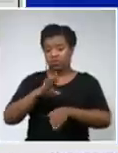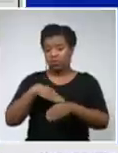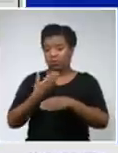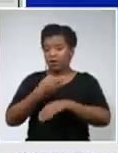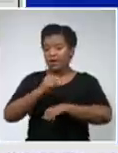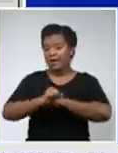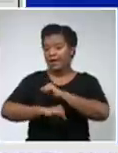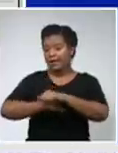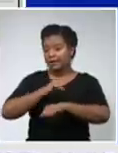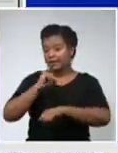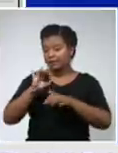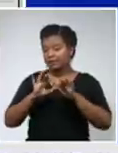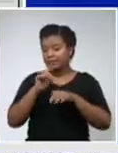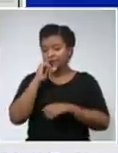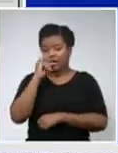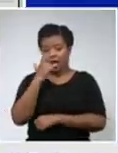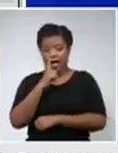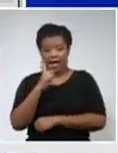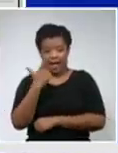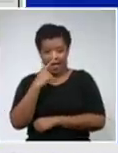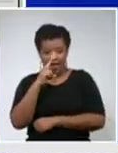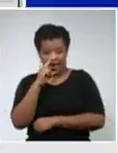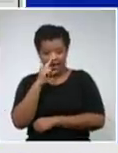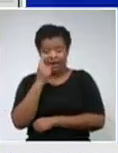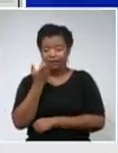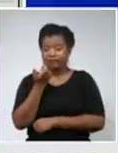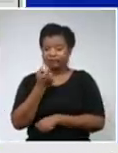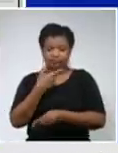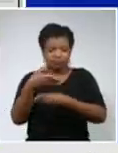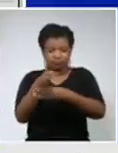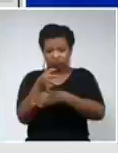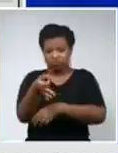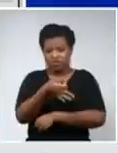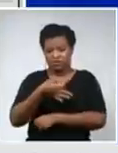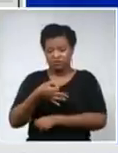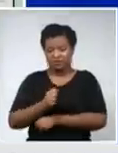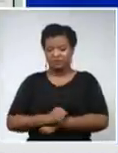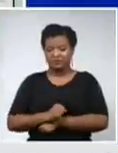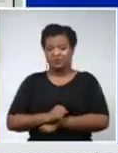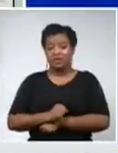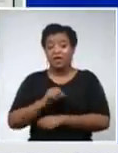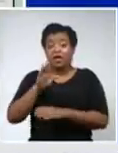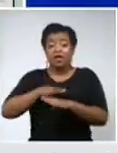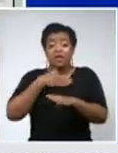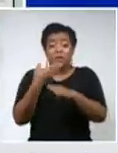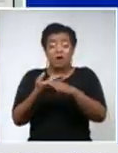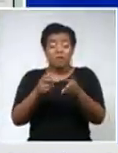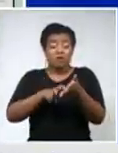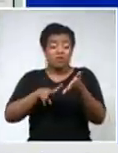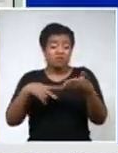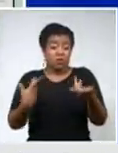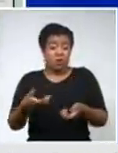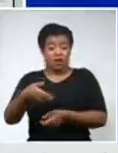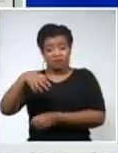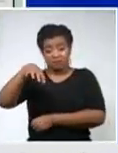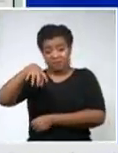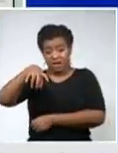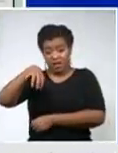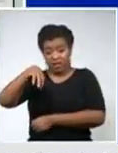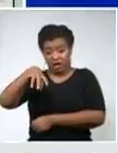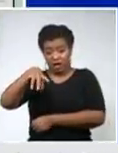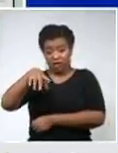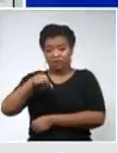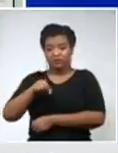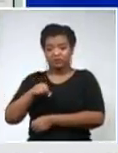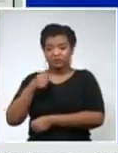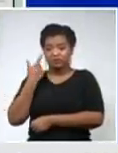Lajas y Huila. Le sigue después la provincia de Pinar del Río, también con